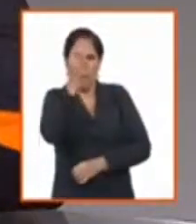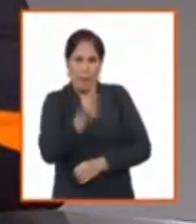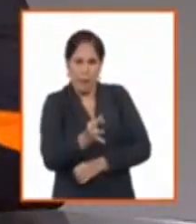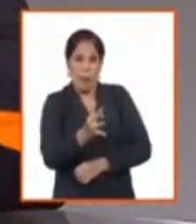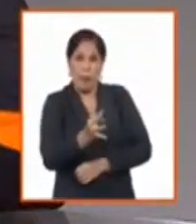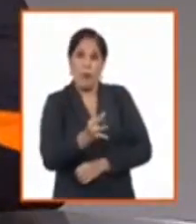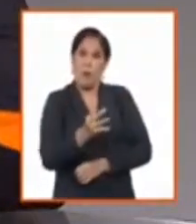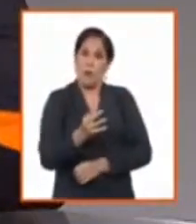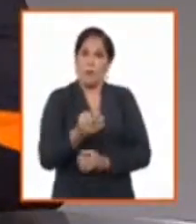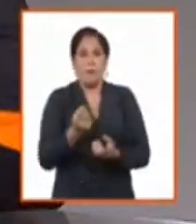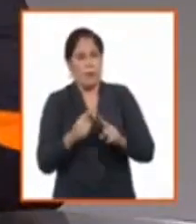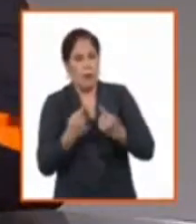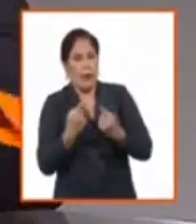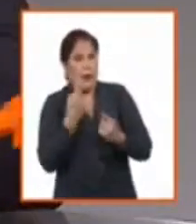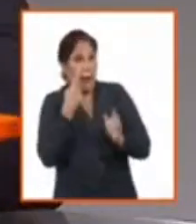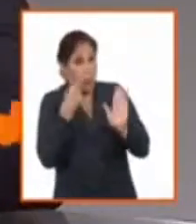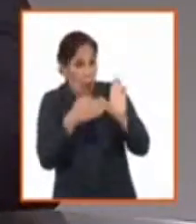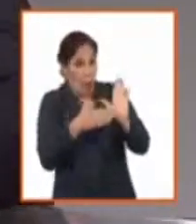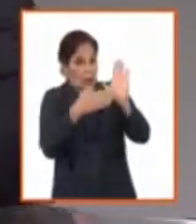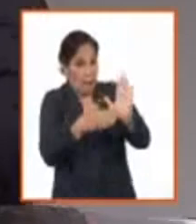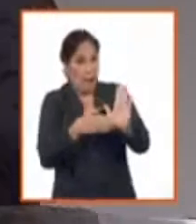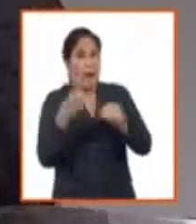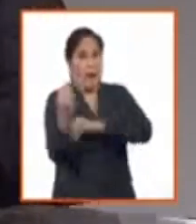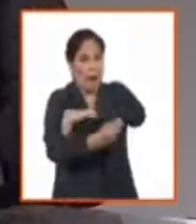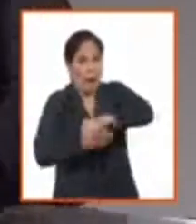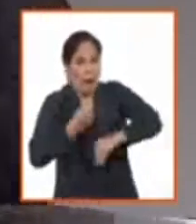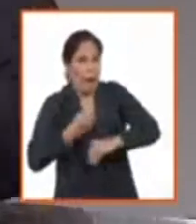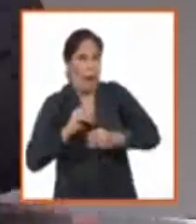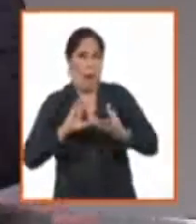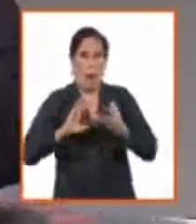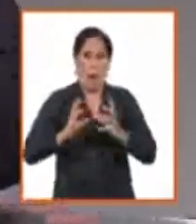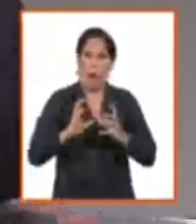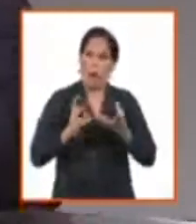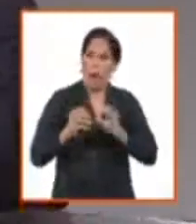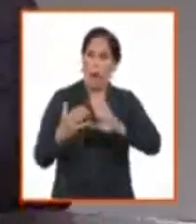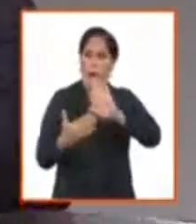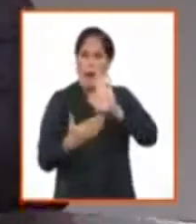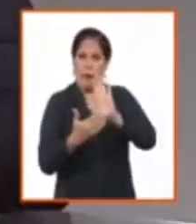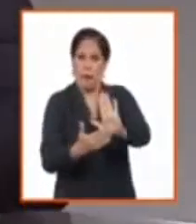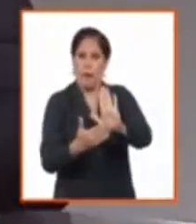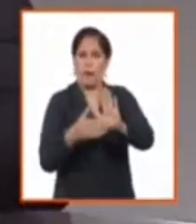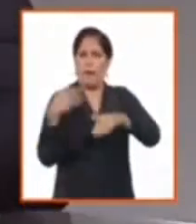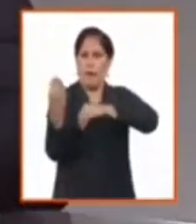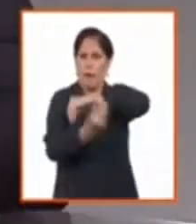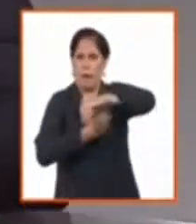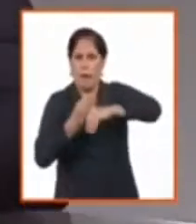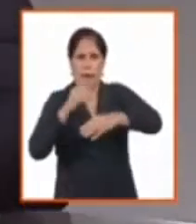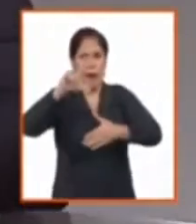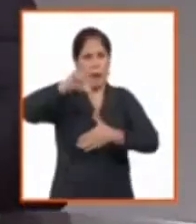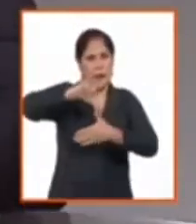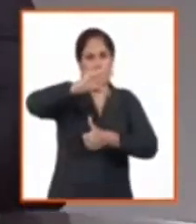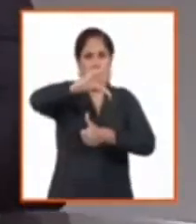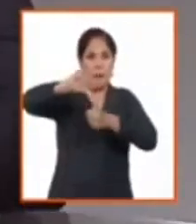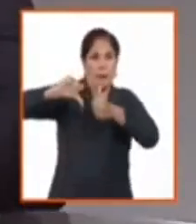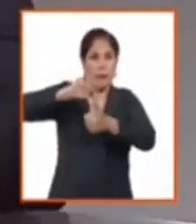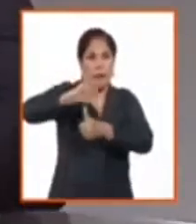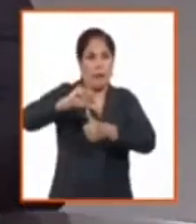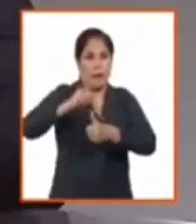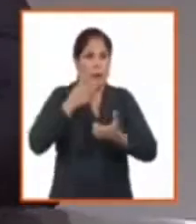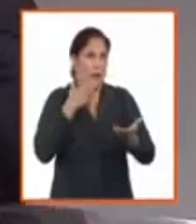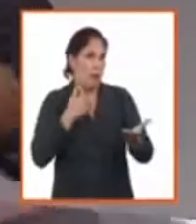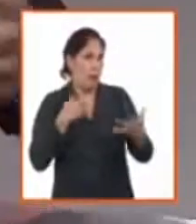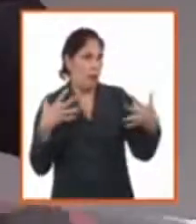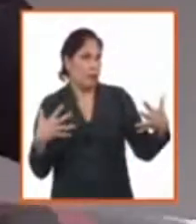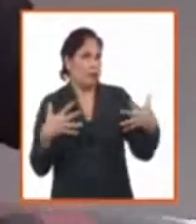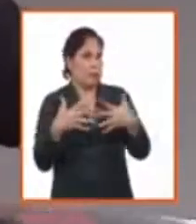la muestra más fehaciente de los tiempos que han cambiado de cómo ha cambiado la región con respecto al tema estado las relaciones con